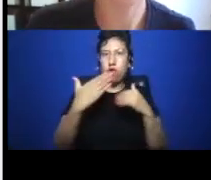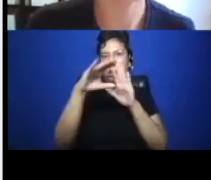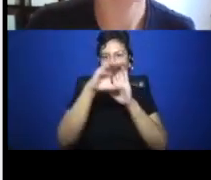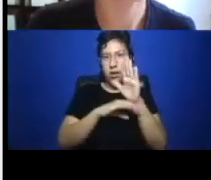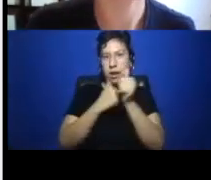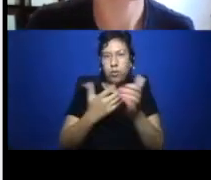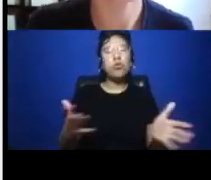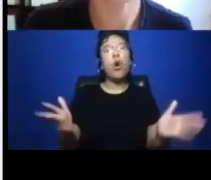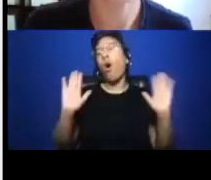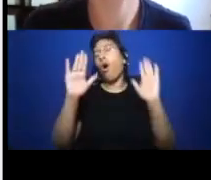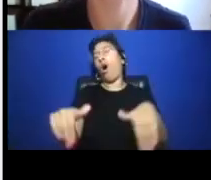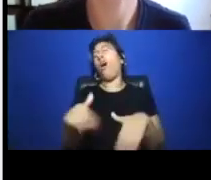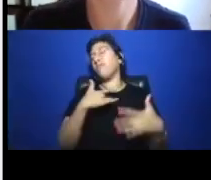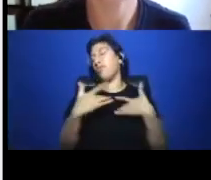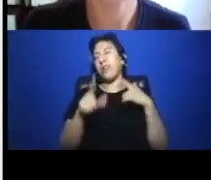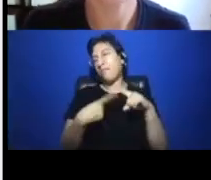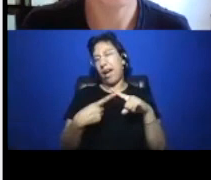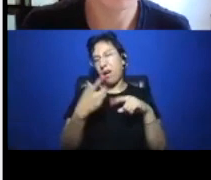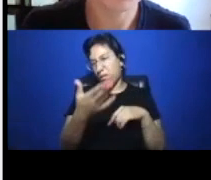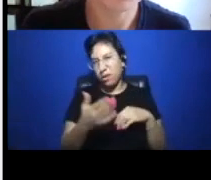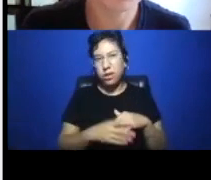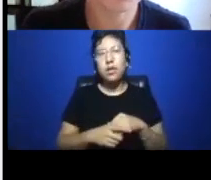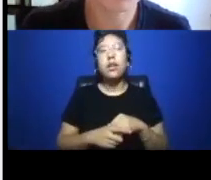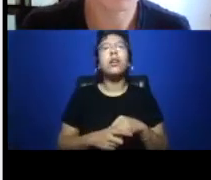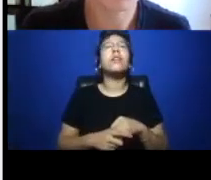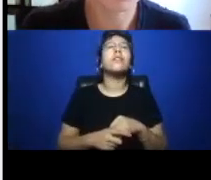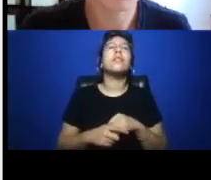que esto no es algo que tienen que,